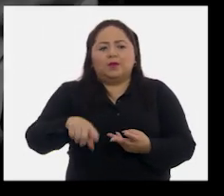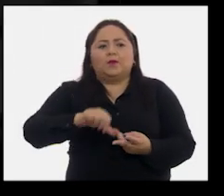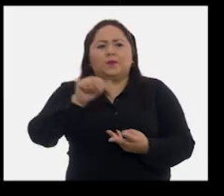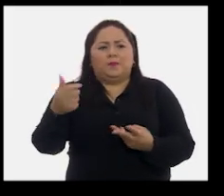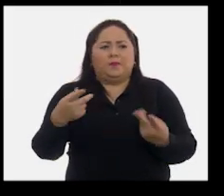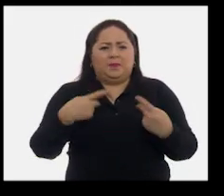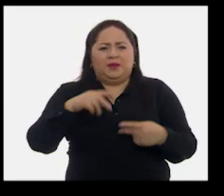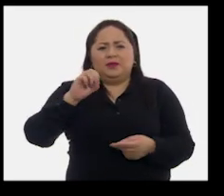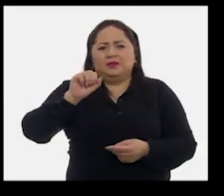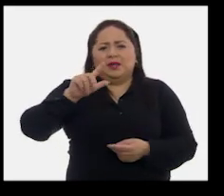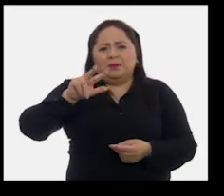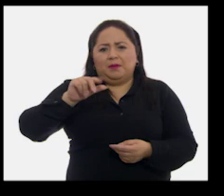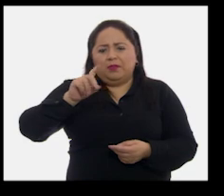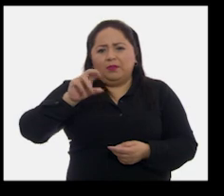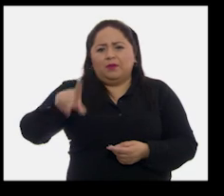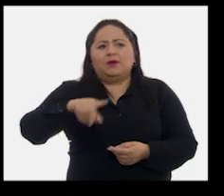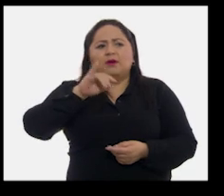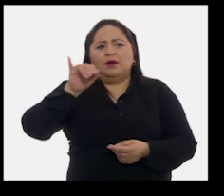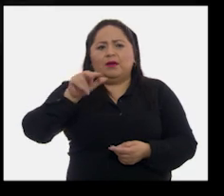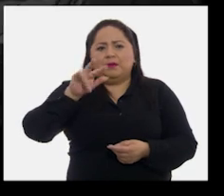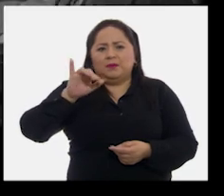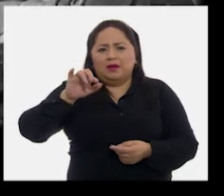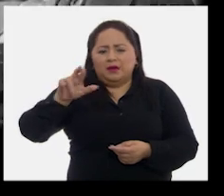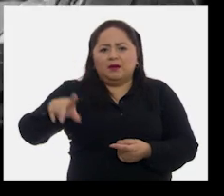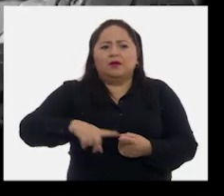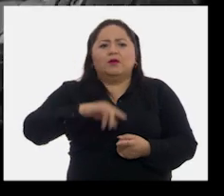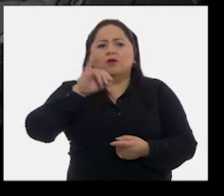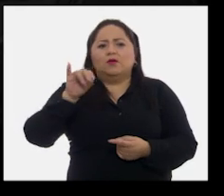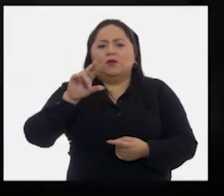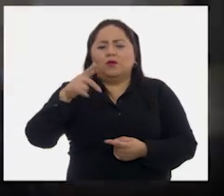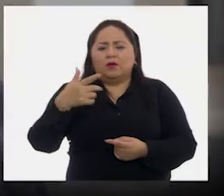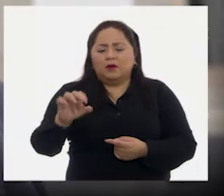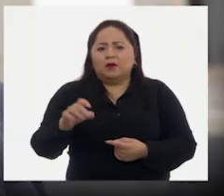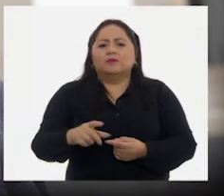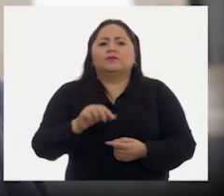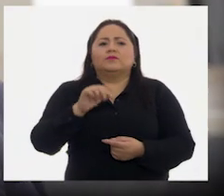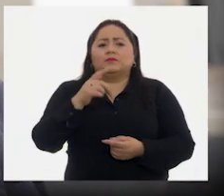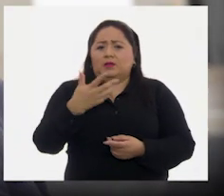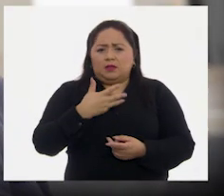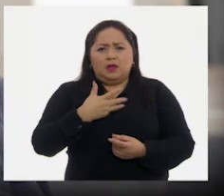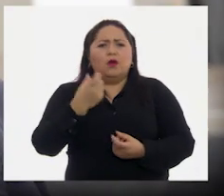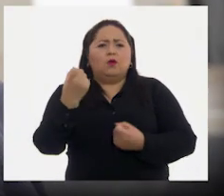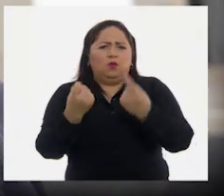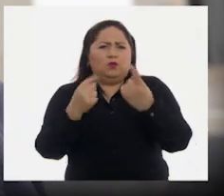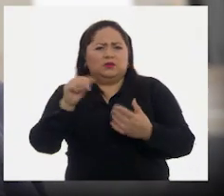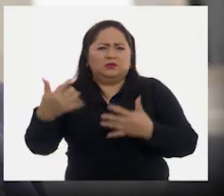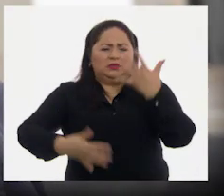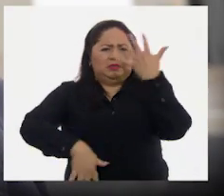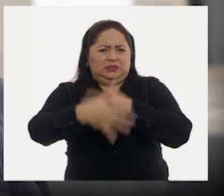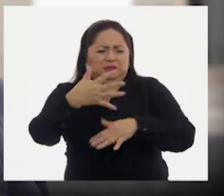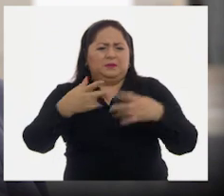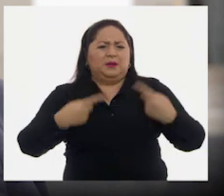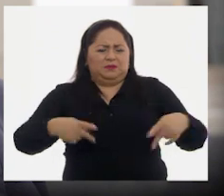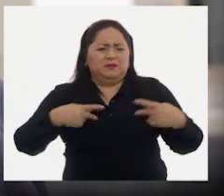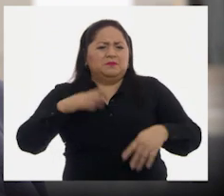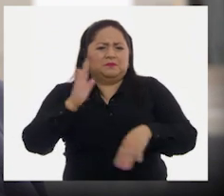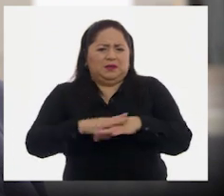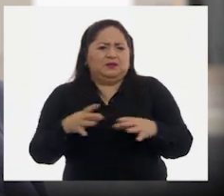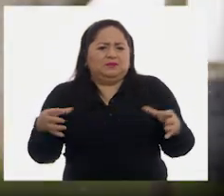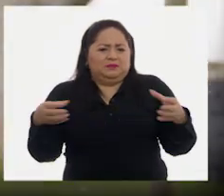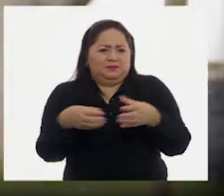Gorostiza, Salvador Novo, Javier Villaurrutia, Jorge Cuesta, y hay unos 15 personajes